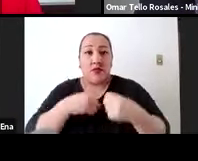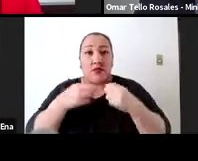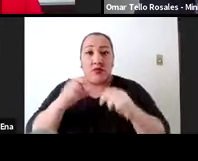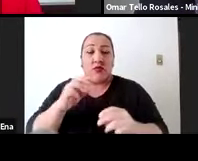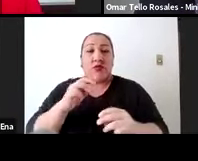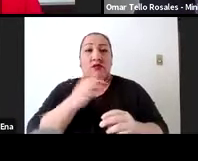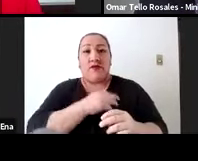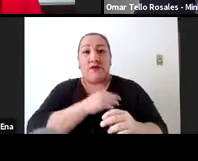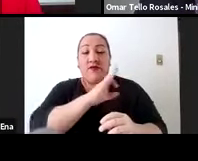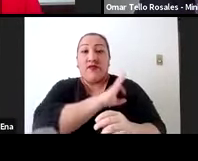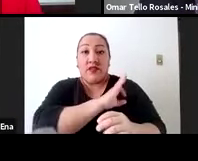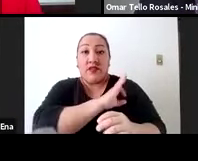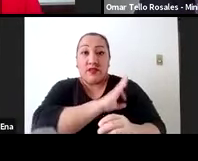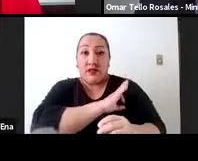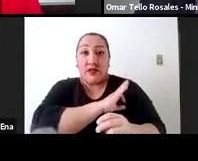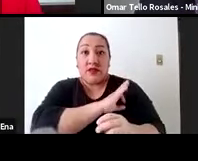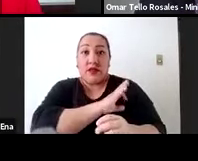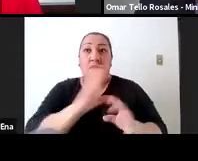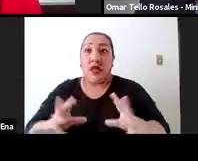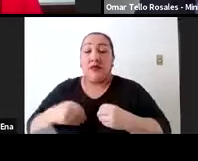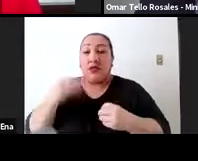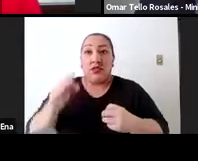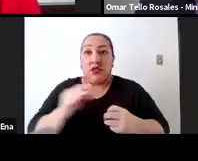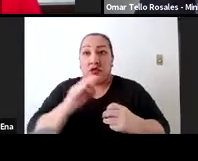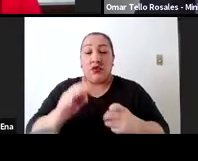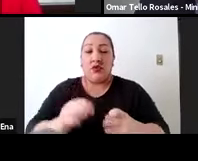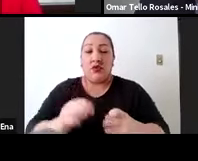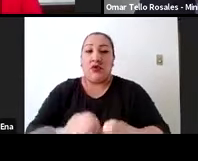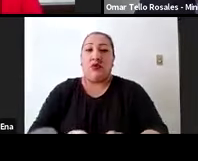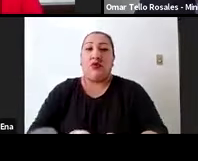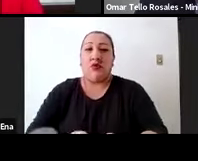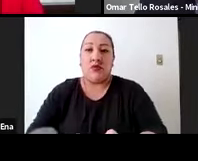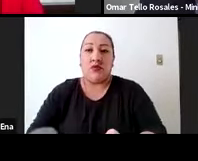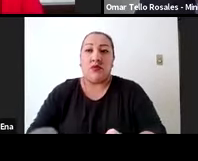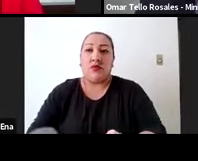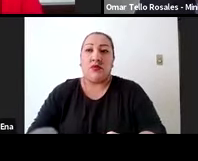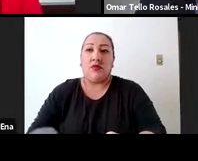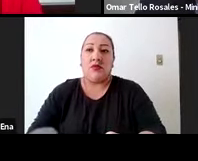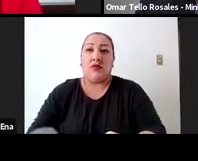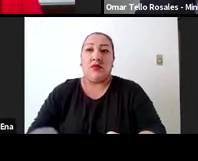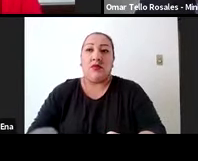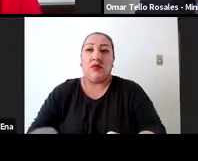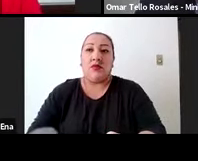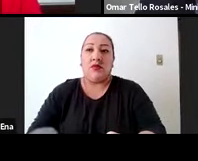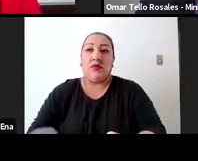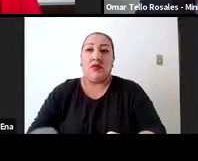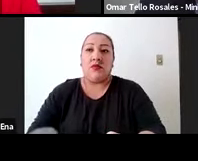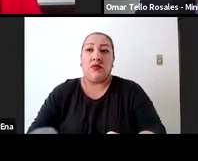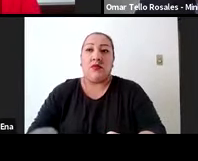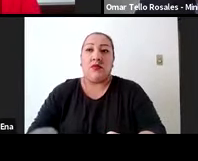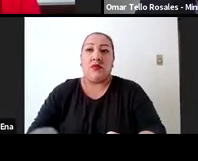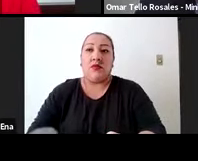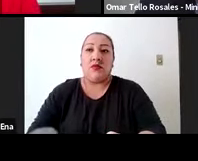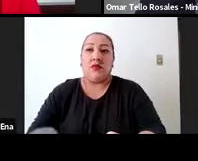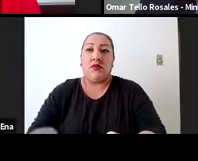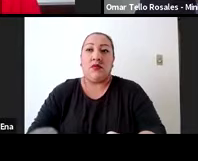poder viabilizar el resultado de esa información. La idea y los resultados y lo que queremos es que no haya impunidad para